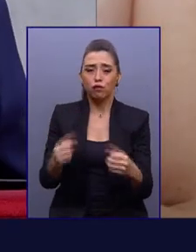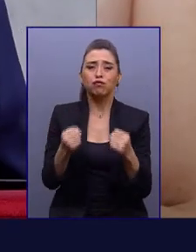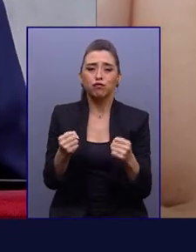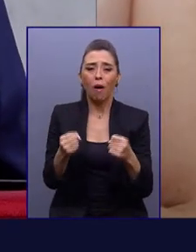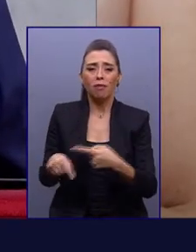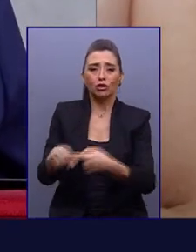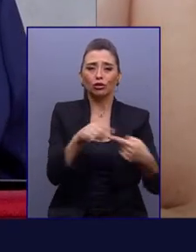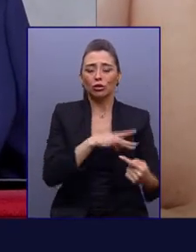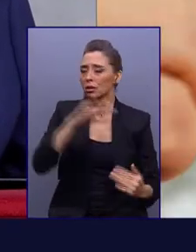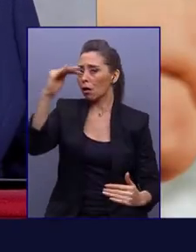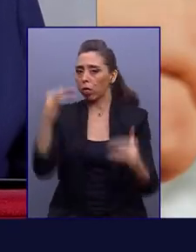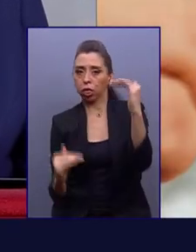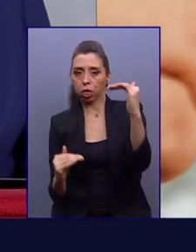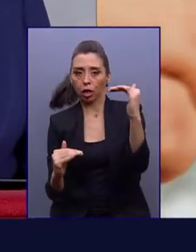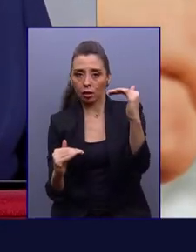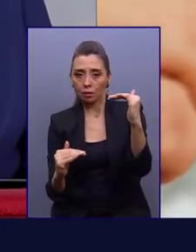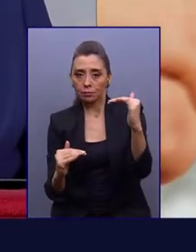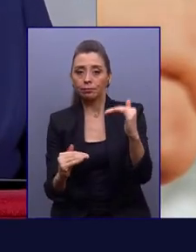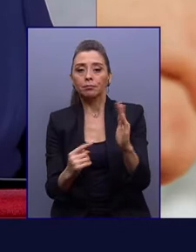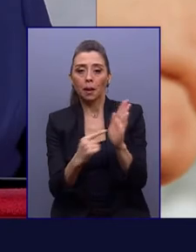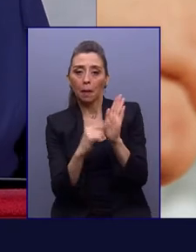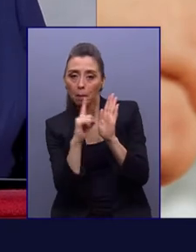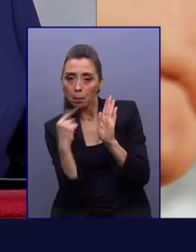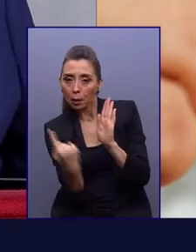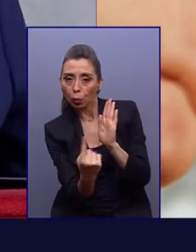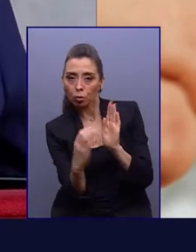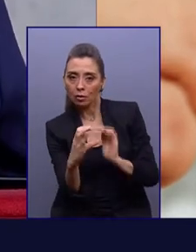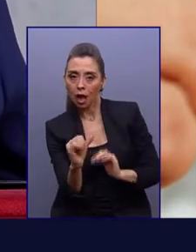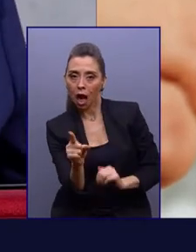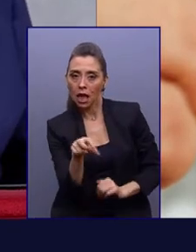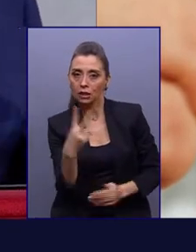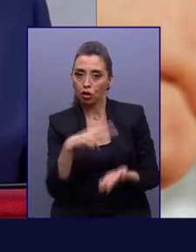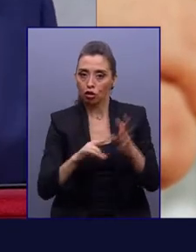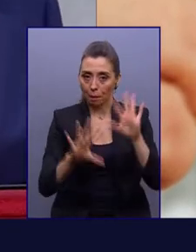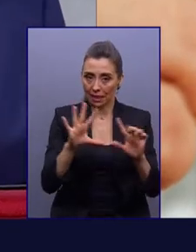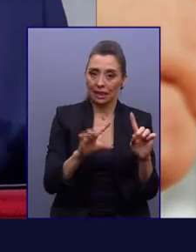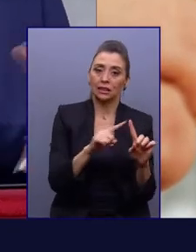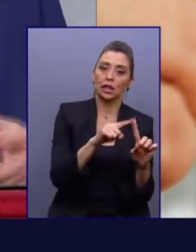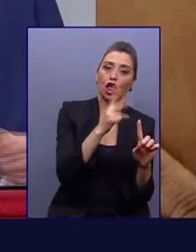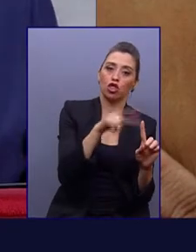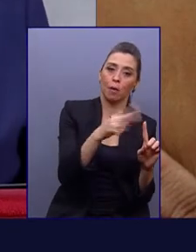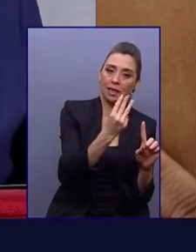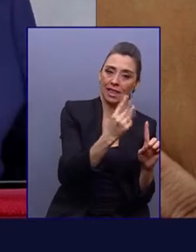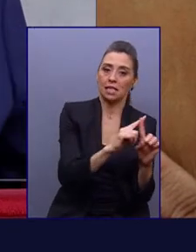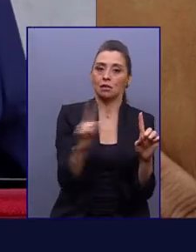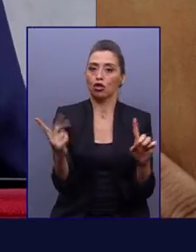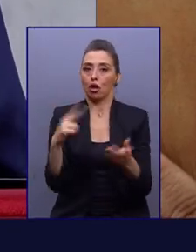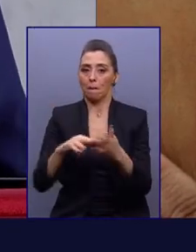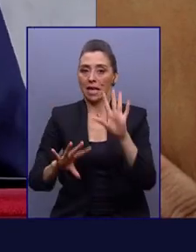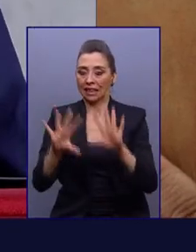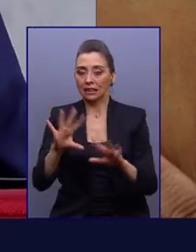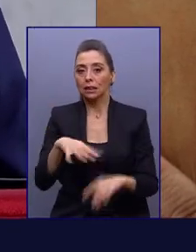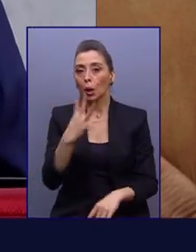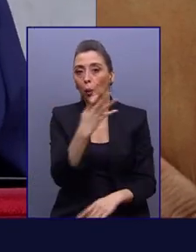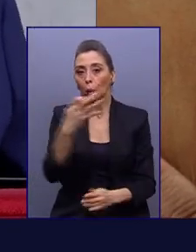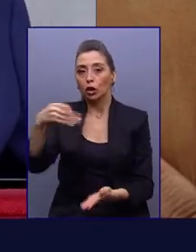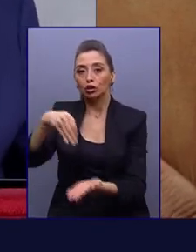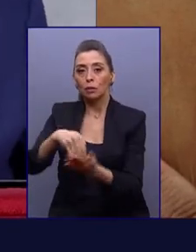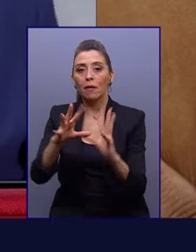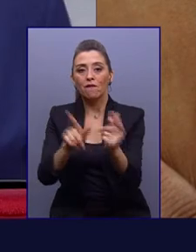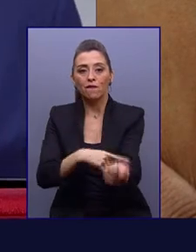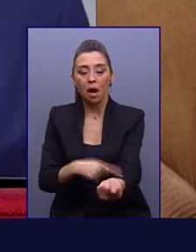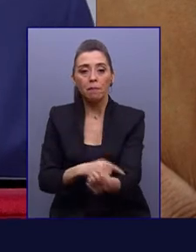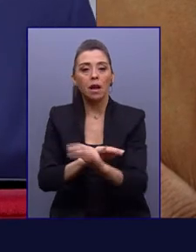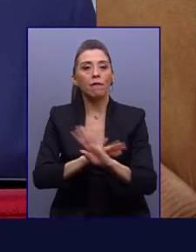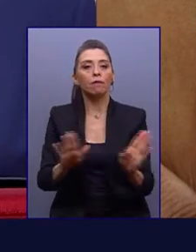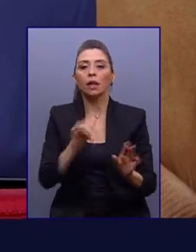enquistadas en nuestra sociedad. De acuerdo a la CACEN 2015, entre el 2013 y el 2015, más de 400.000 familias